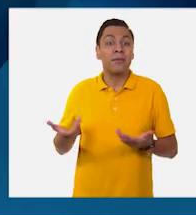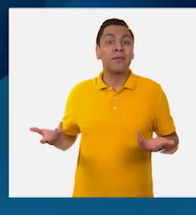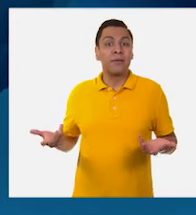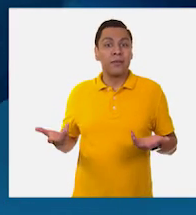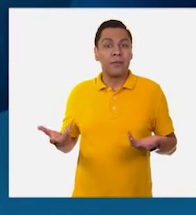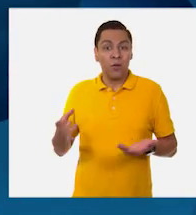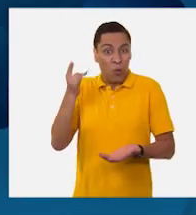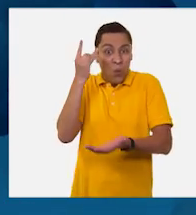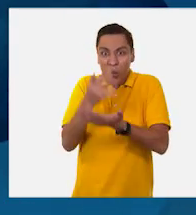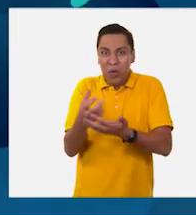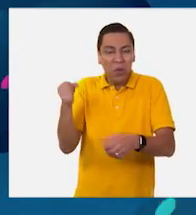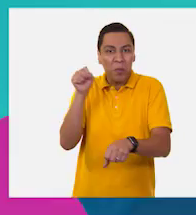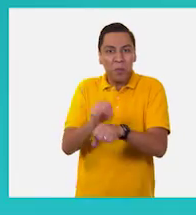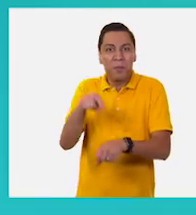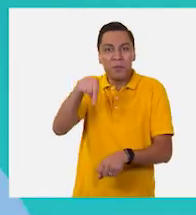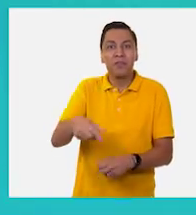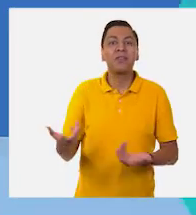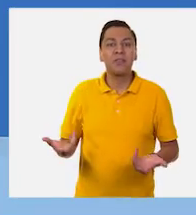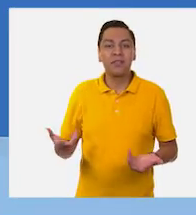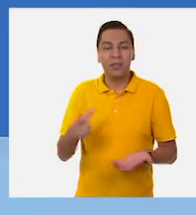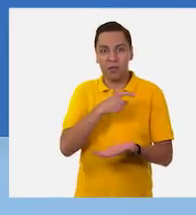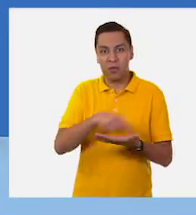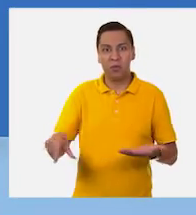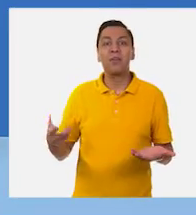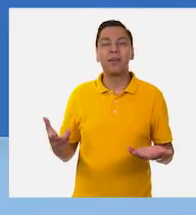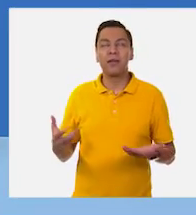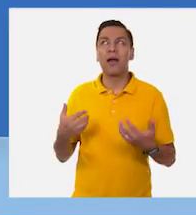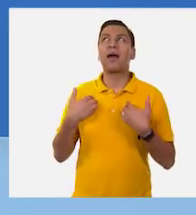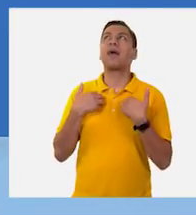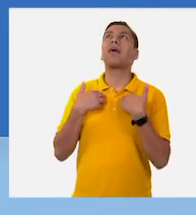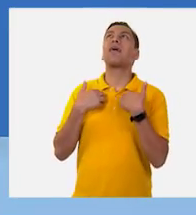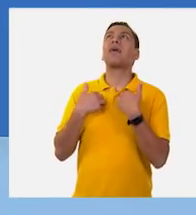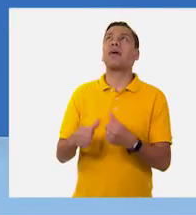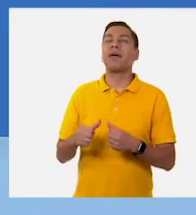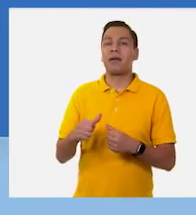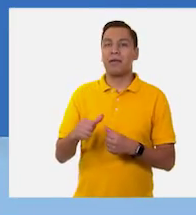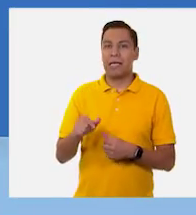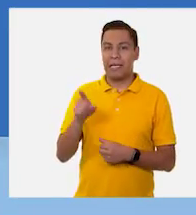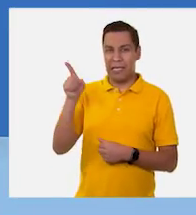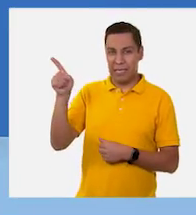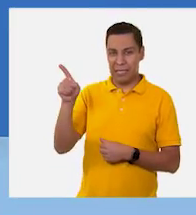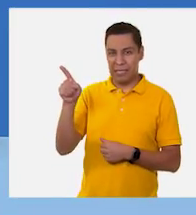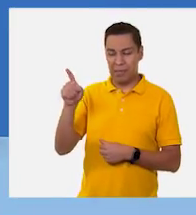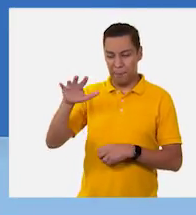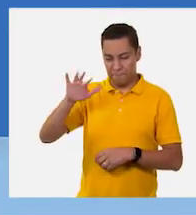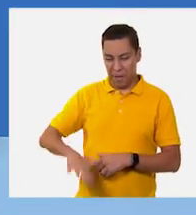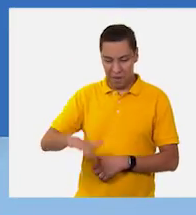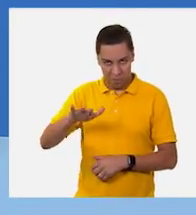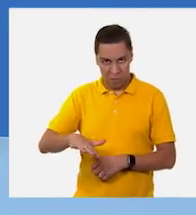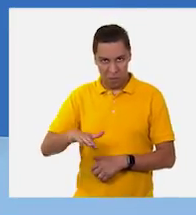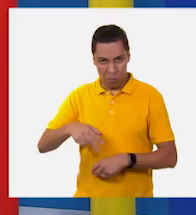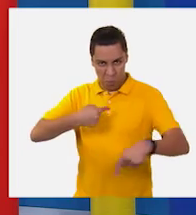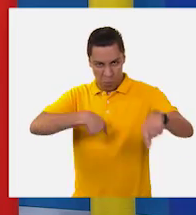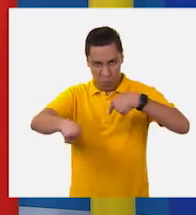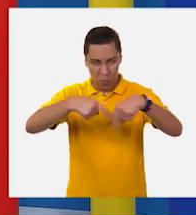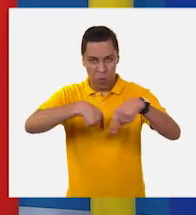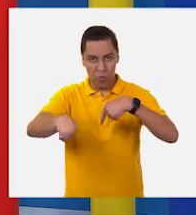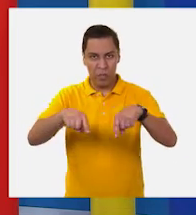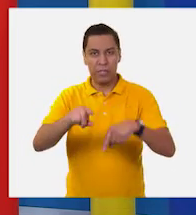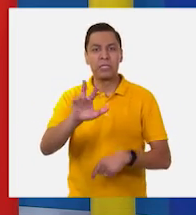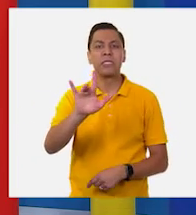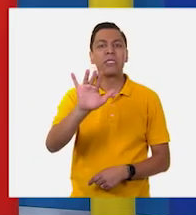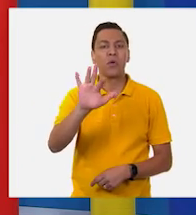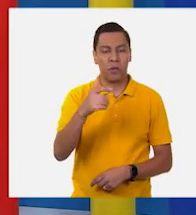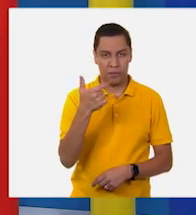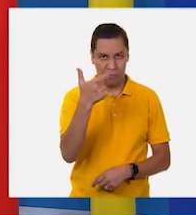Entonces, con lo que aprendimos hoy, sabemos que al final mi balón va a costar 50 pesos. Sí, sí, sí, pero ¿cómo